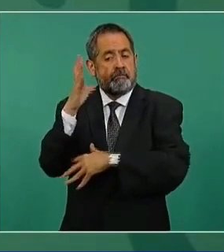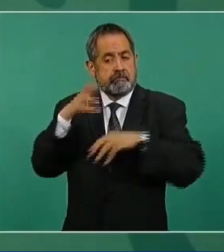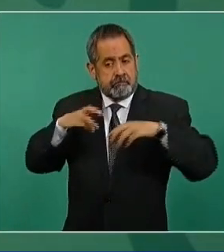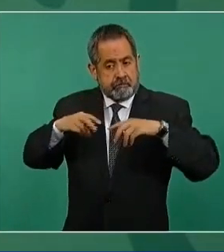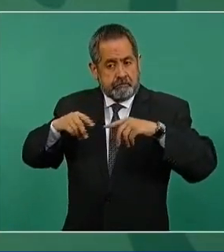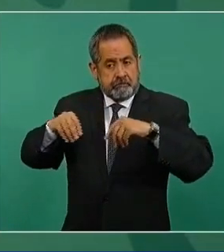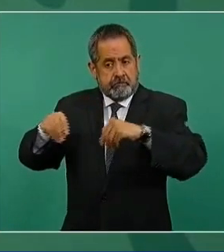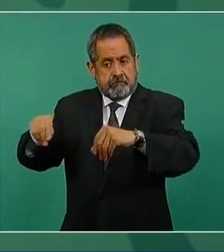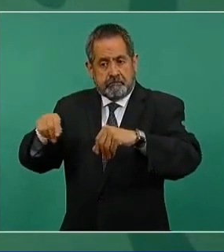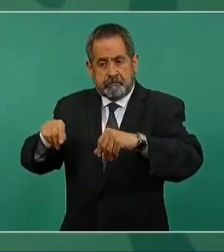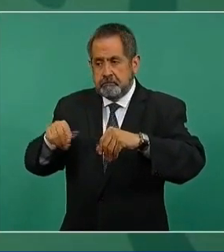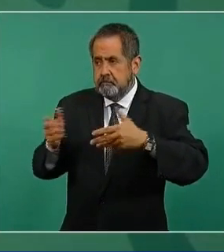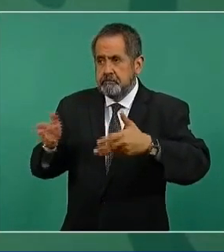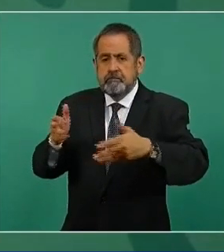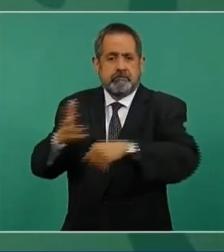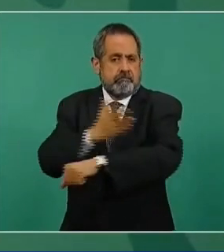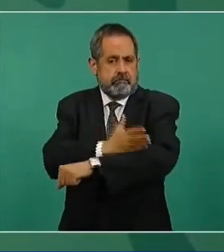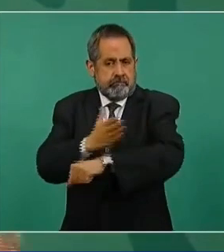maderables,